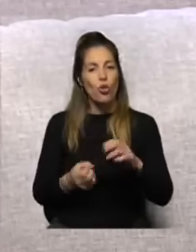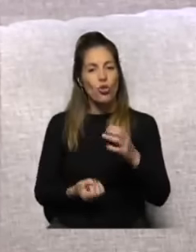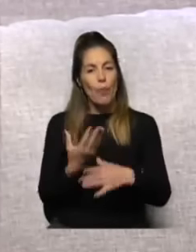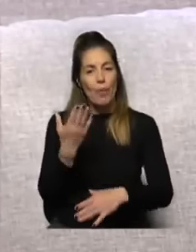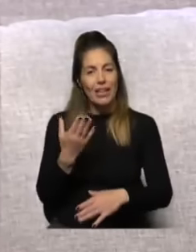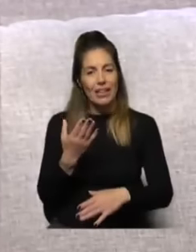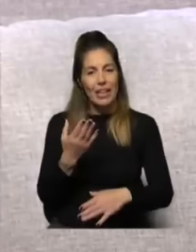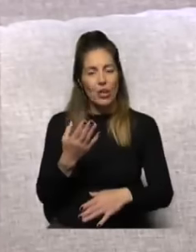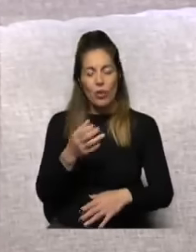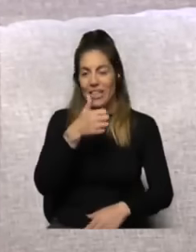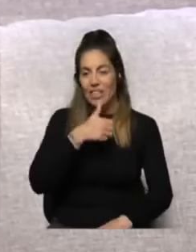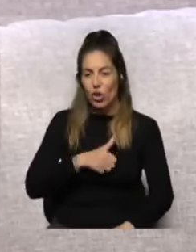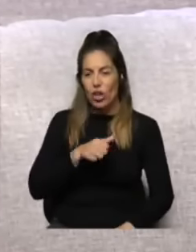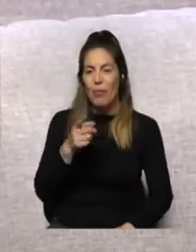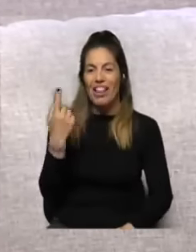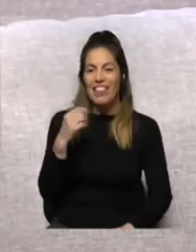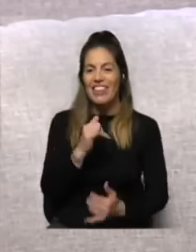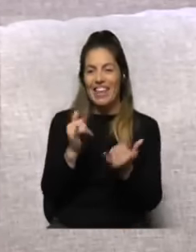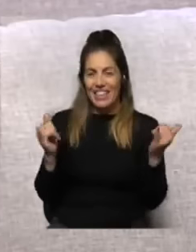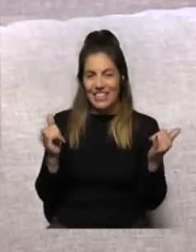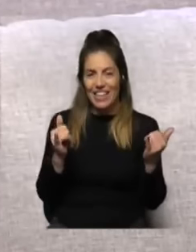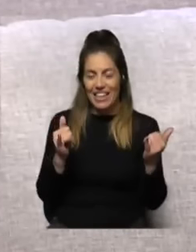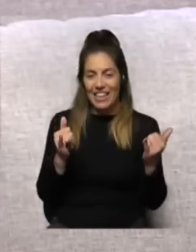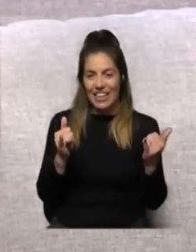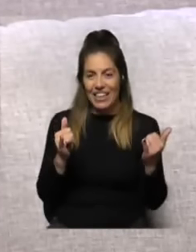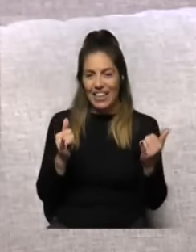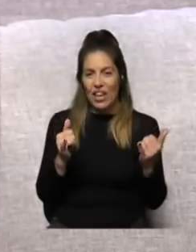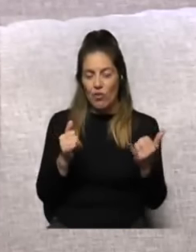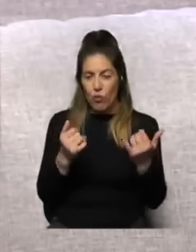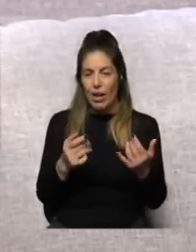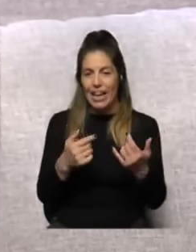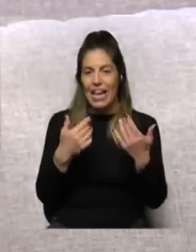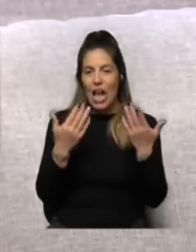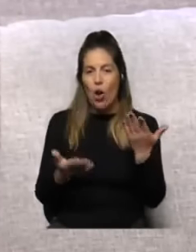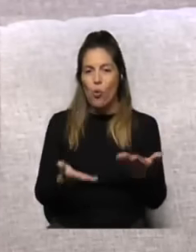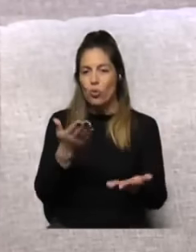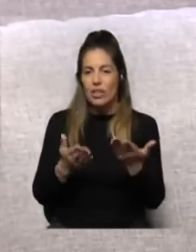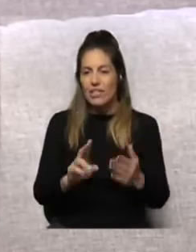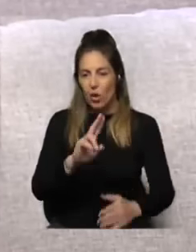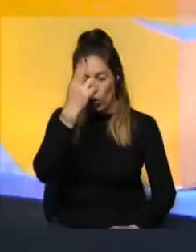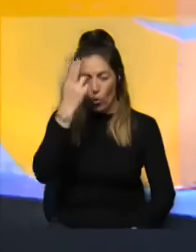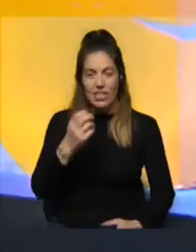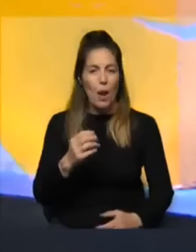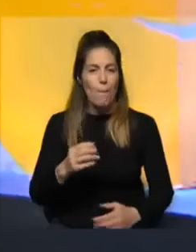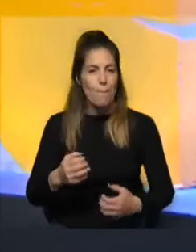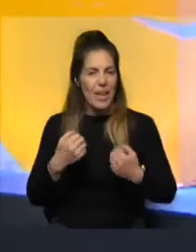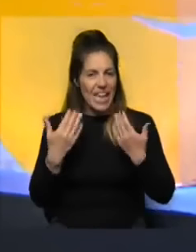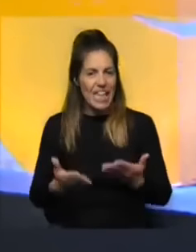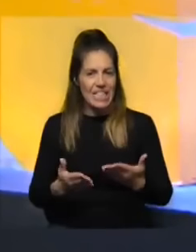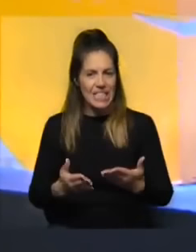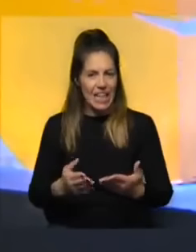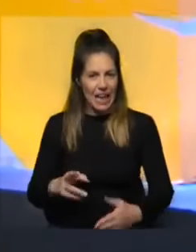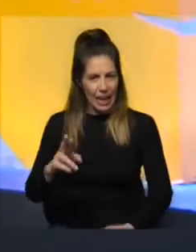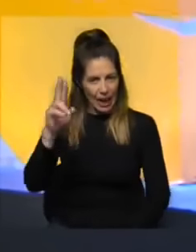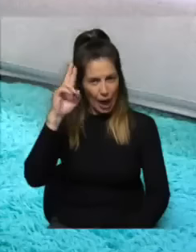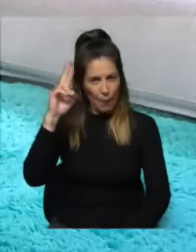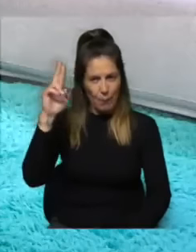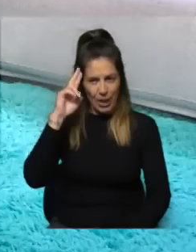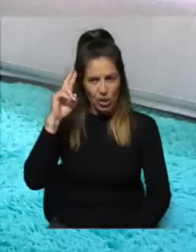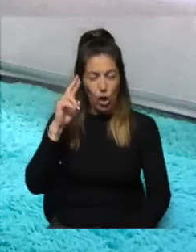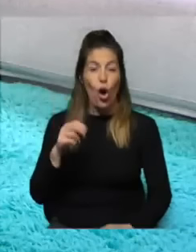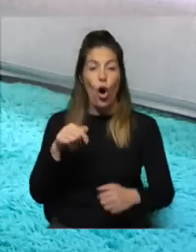bisagra de que la justicia uruguaya merece el respeto que no está teniendo el sistema político por ella. ¿Sabes qué se merece la justicia hoy? Un